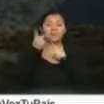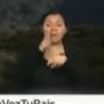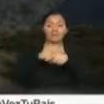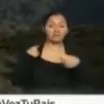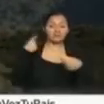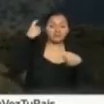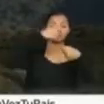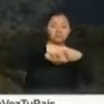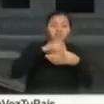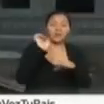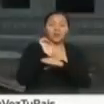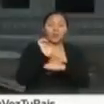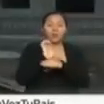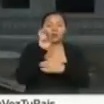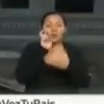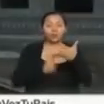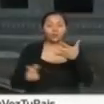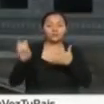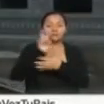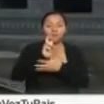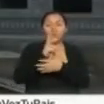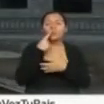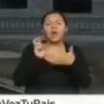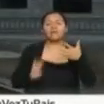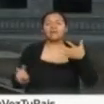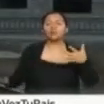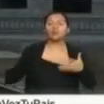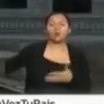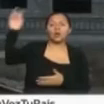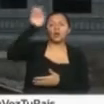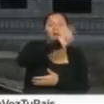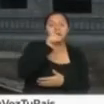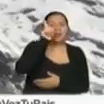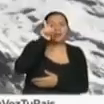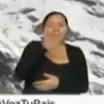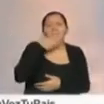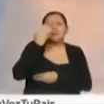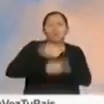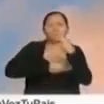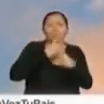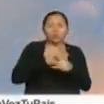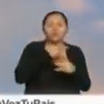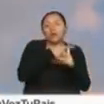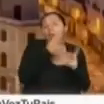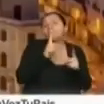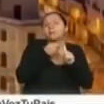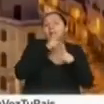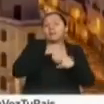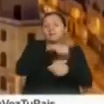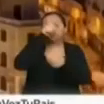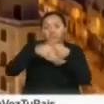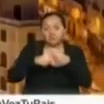nominación ecuador destino de turismo de aventura líder del mundo dentro de los nominados también está el ministerio de turismo